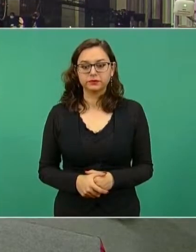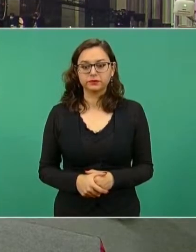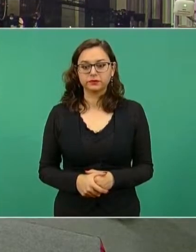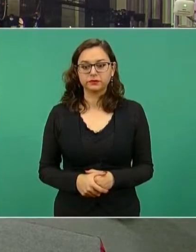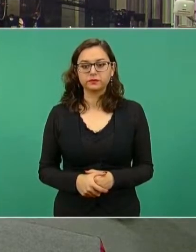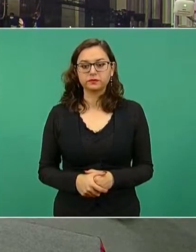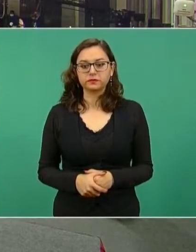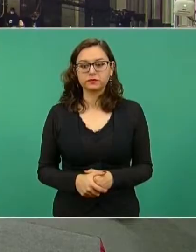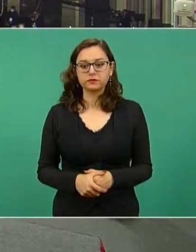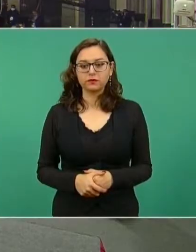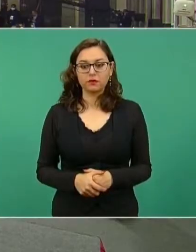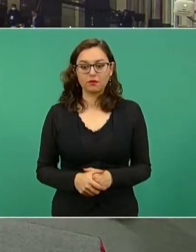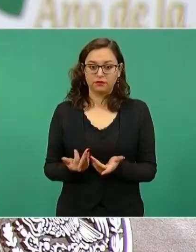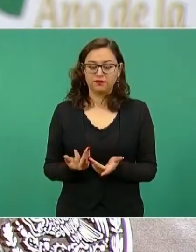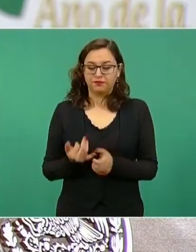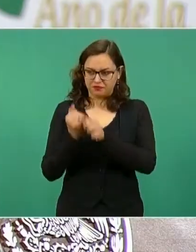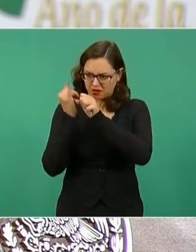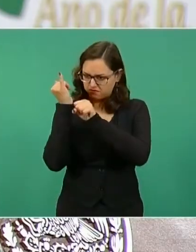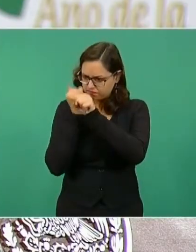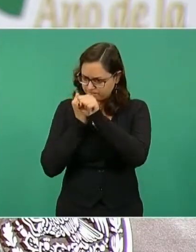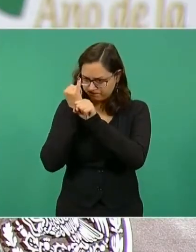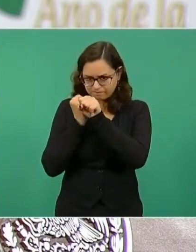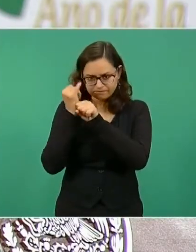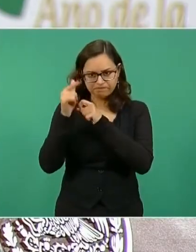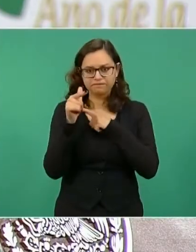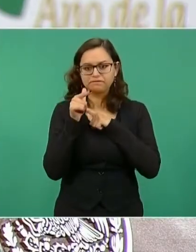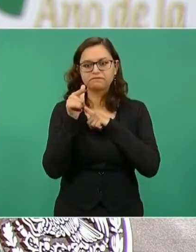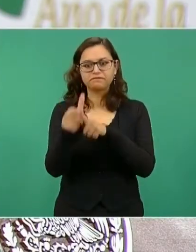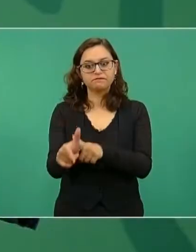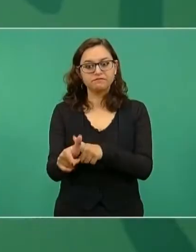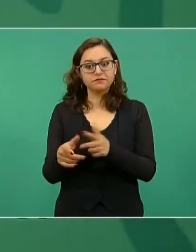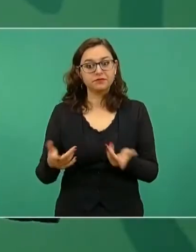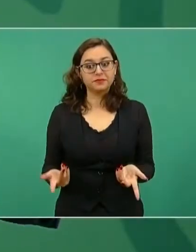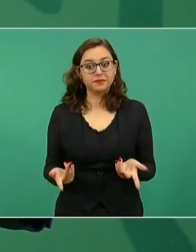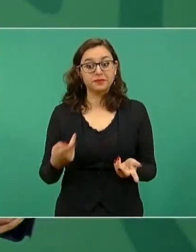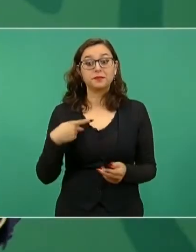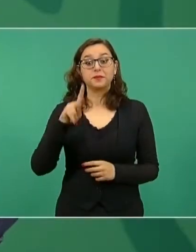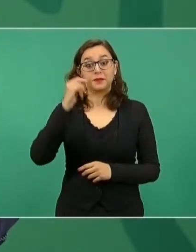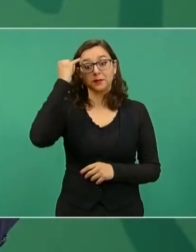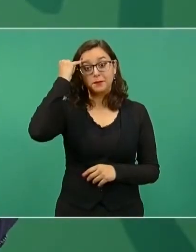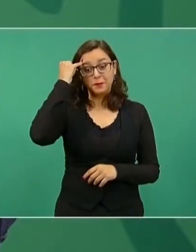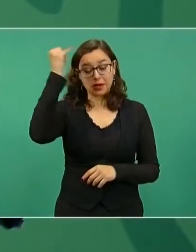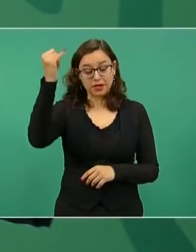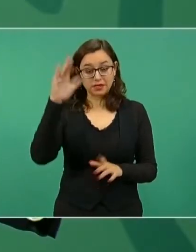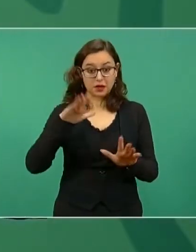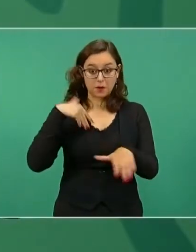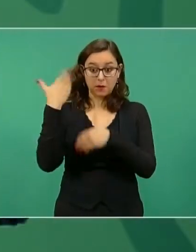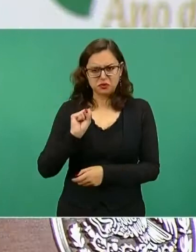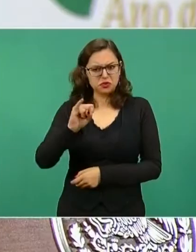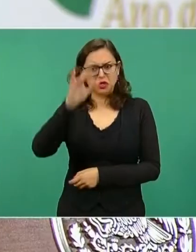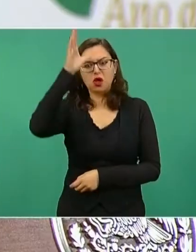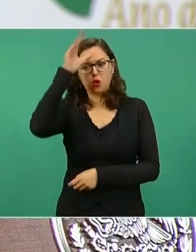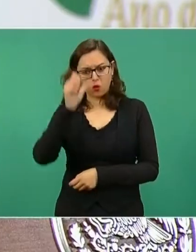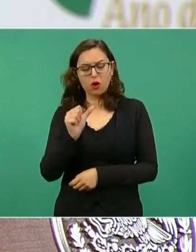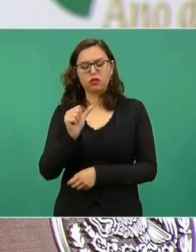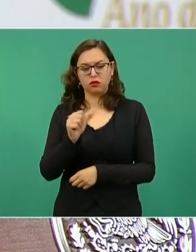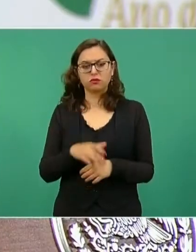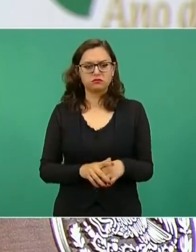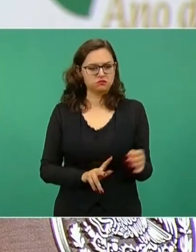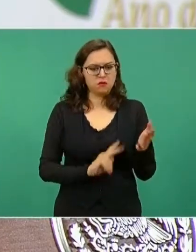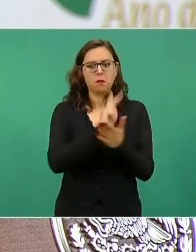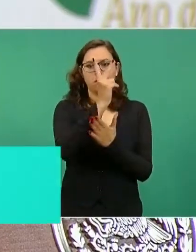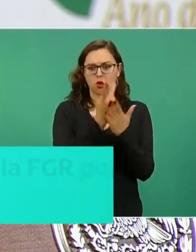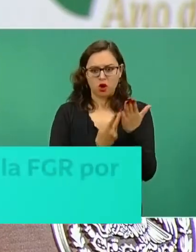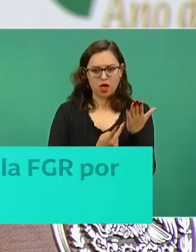El presidente de la República, Andrés Manuel López Obrador, dio a conocer que científicos del CONACYT son acusados por la Fiscalía General de la República